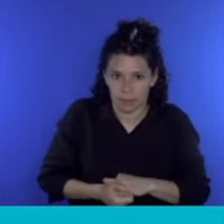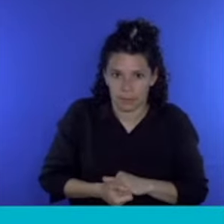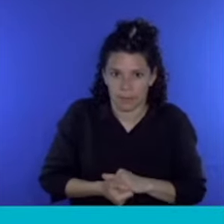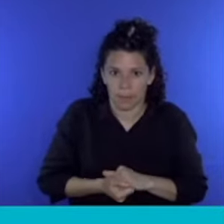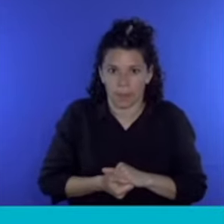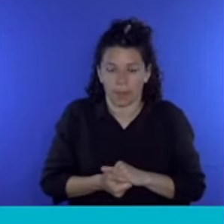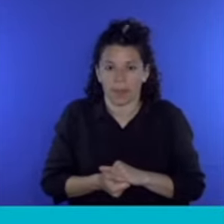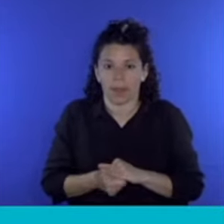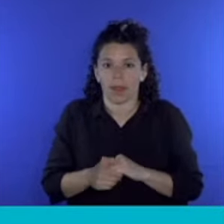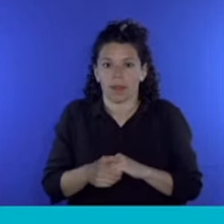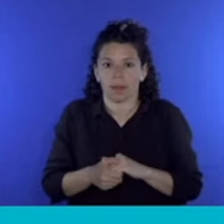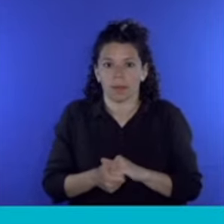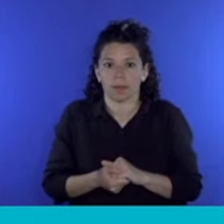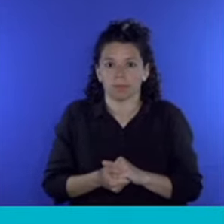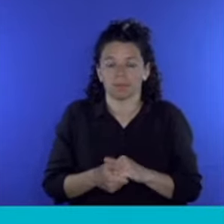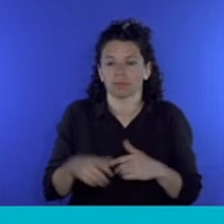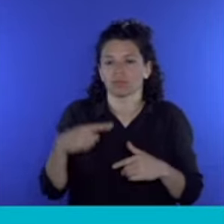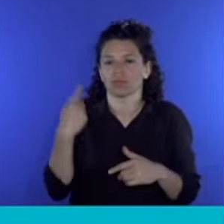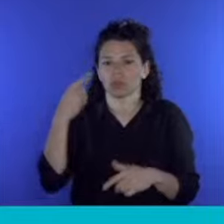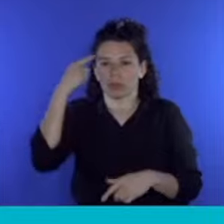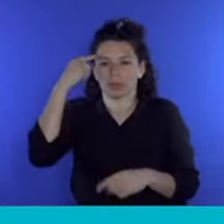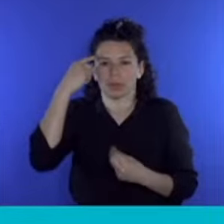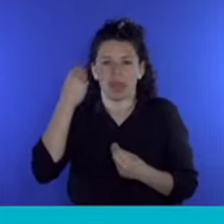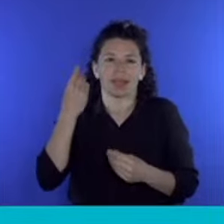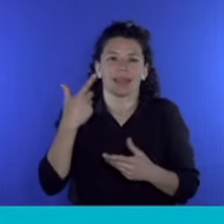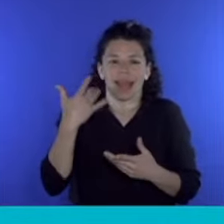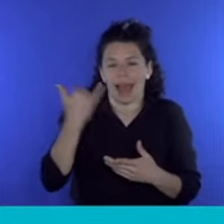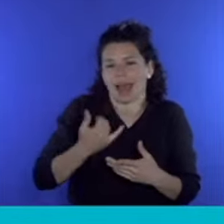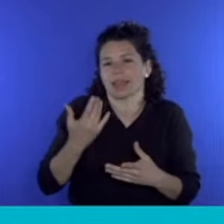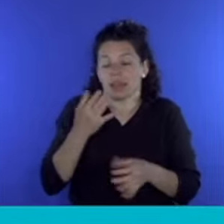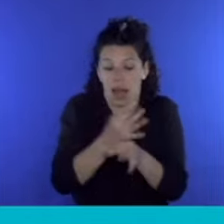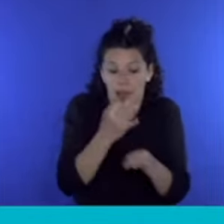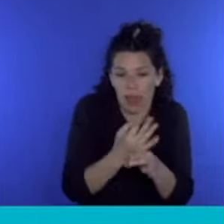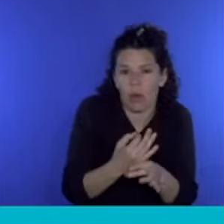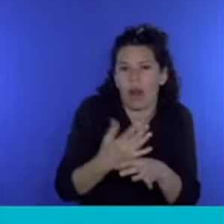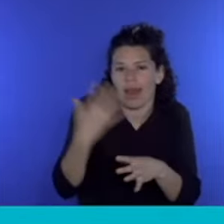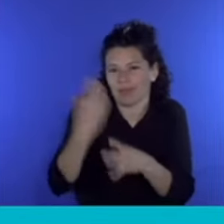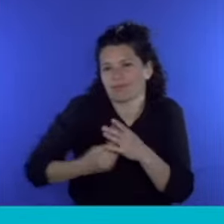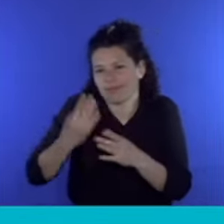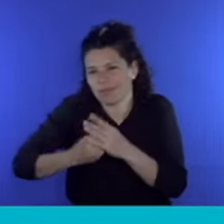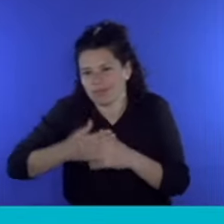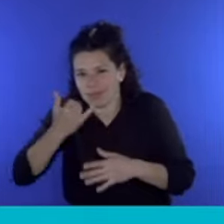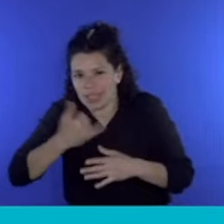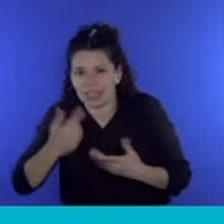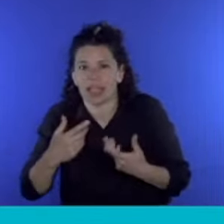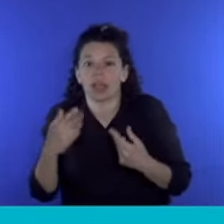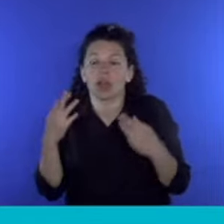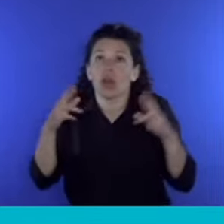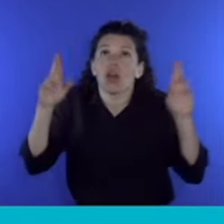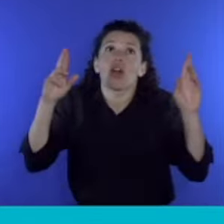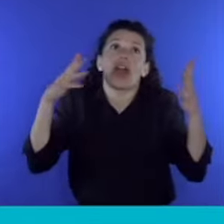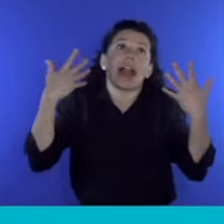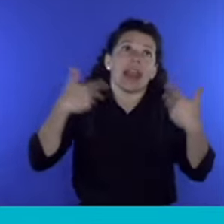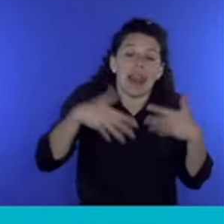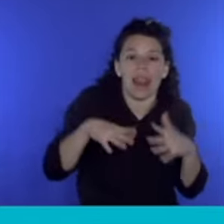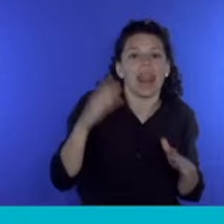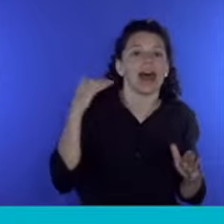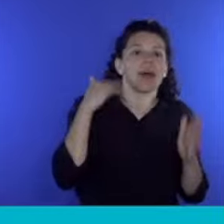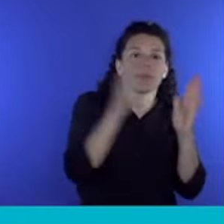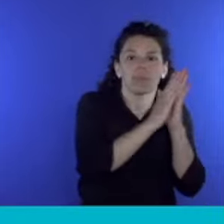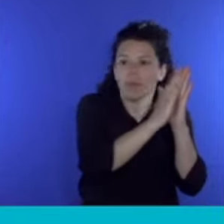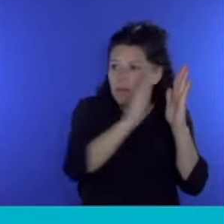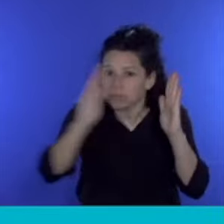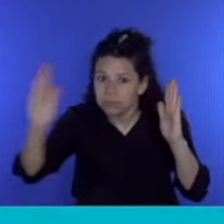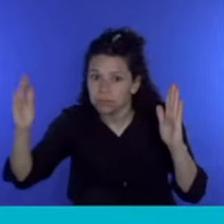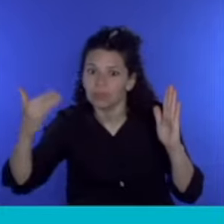Buenos Aires, pensamos que hay falencias terribles en las escuelas, y ojalá hubiera más bibliotecas, más libros y más